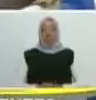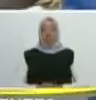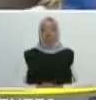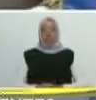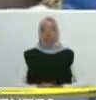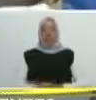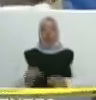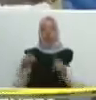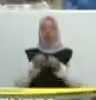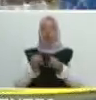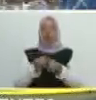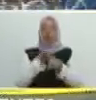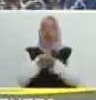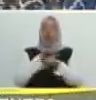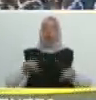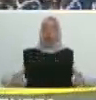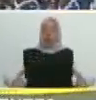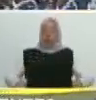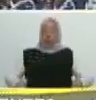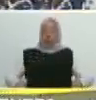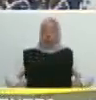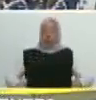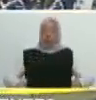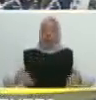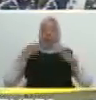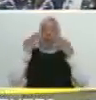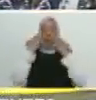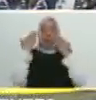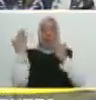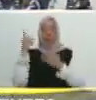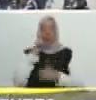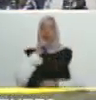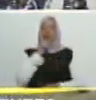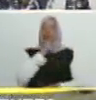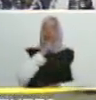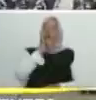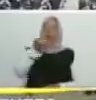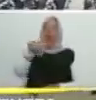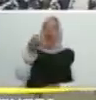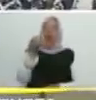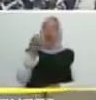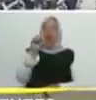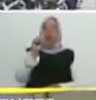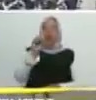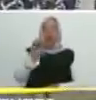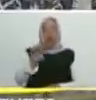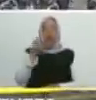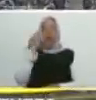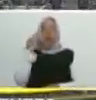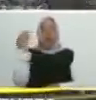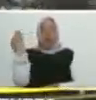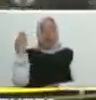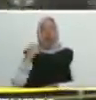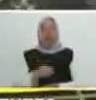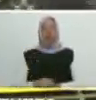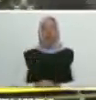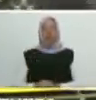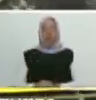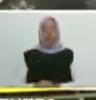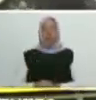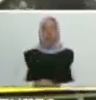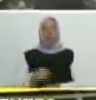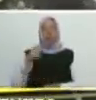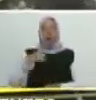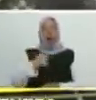Componente Guardia Nacional Bolivariana, el ciudadano mayor general Juvenal José Fernández López, comandante general de la Guardia Nacional Bolivariana saliente, hace entrega